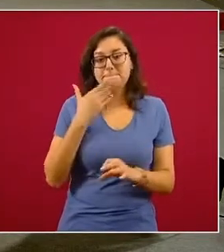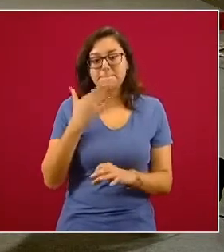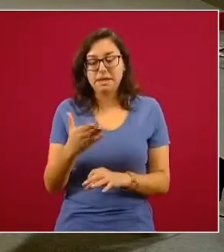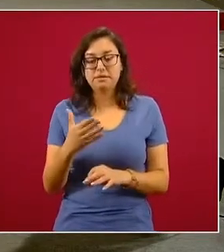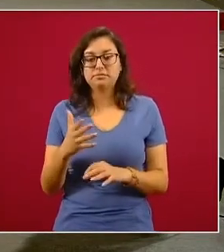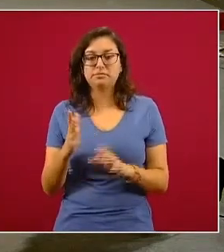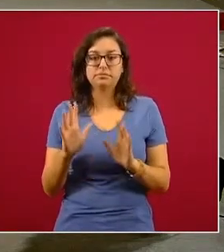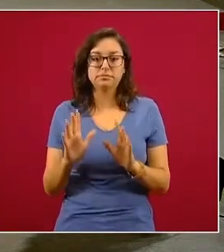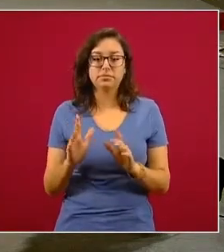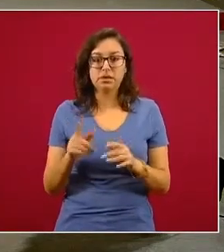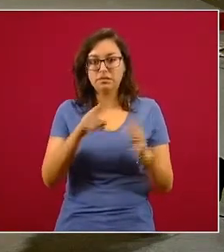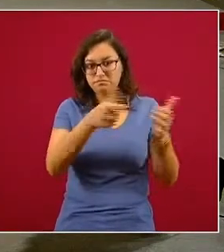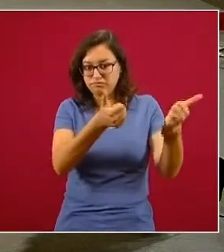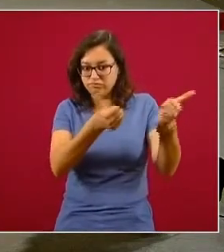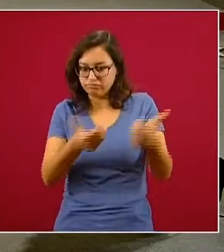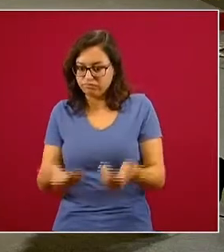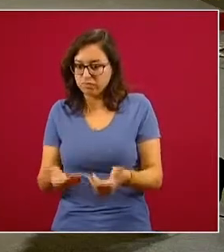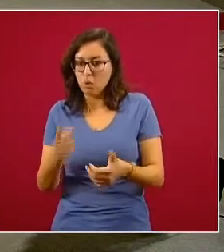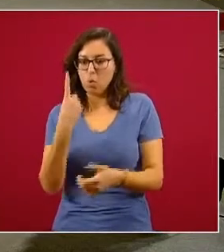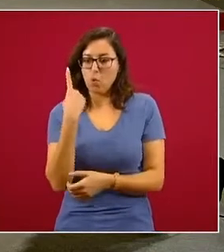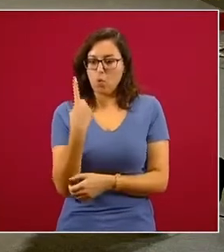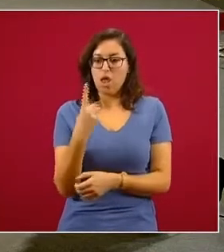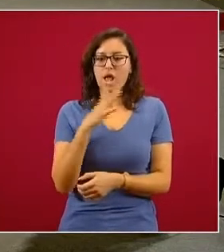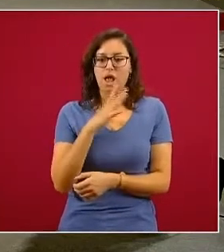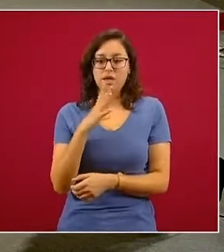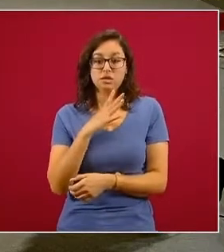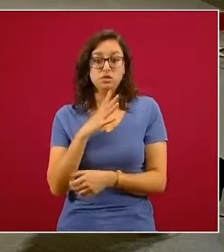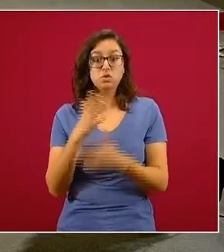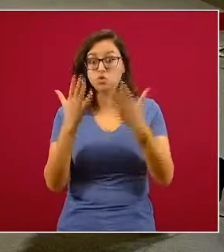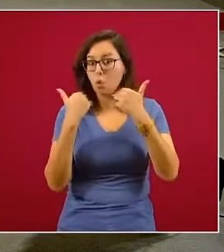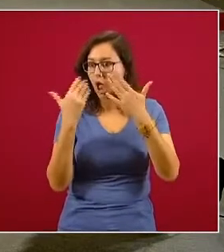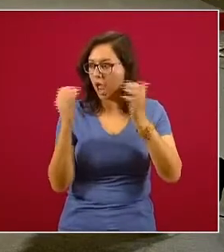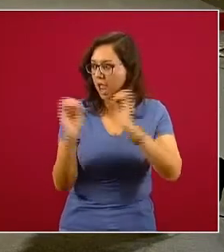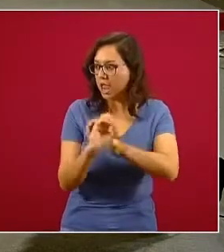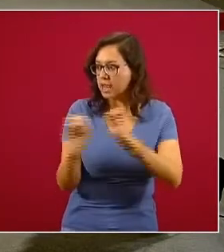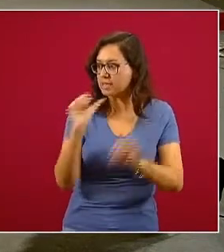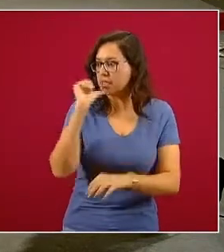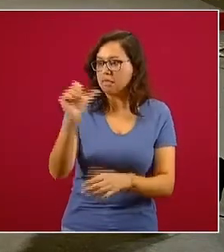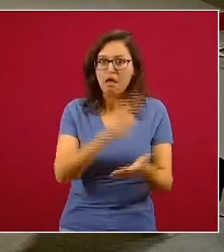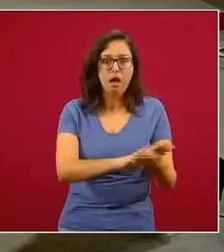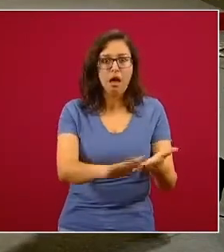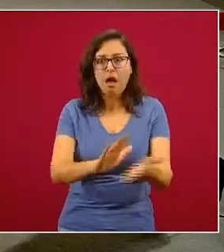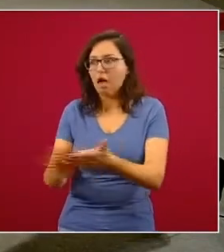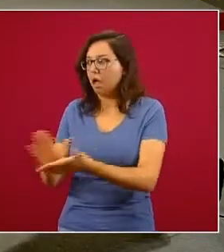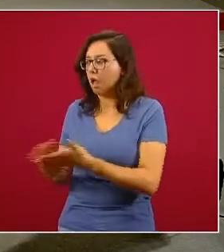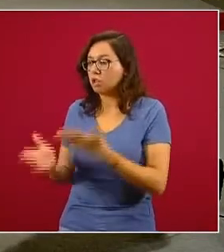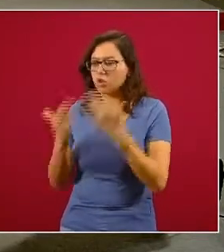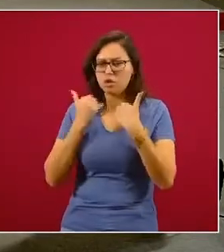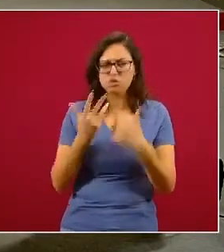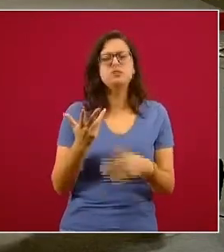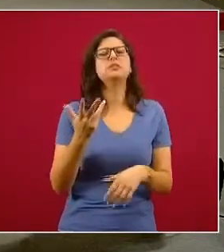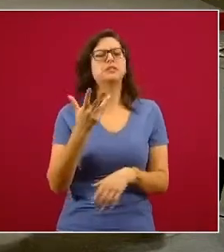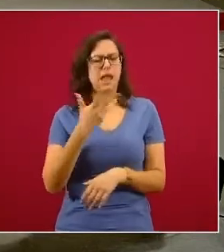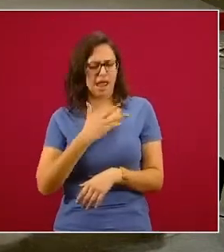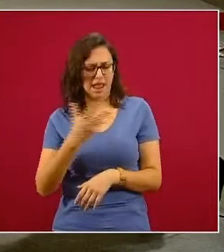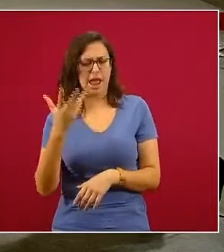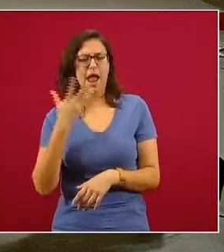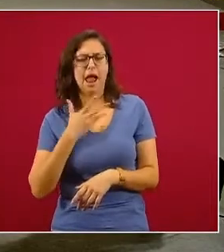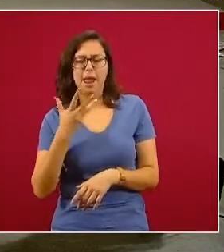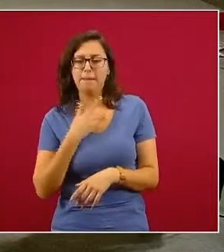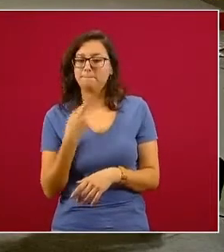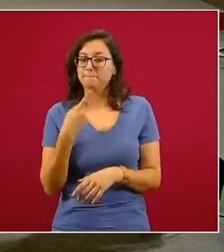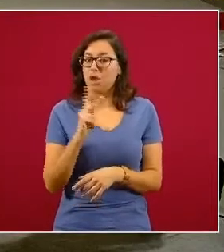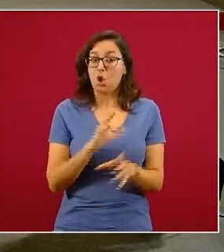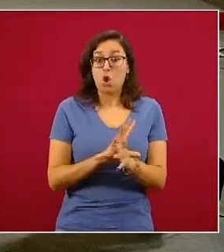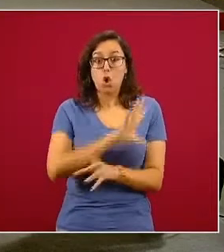en operación. También quiero ser justo reconociendo que no es que no haya nada, hay una red de frío, solo que no es la más